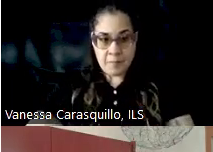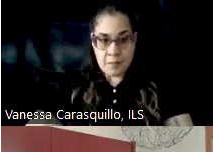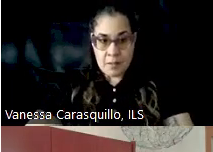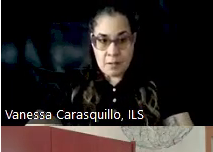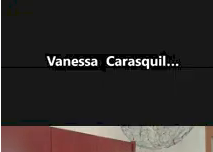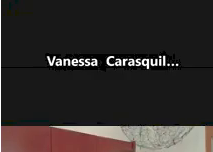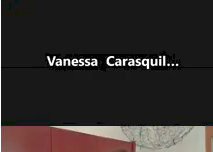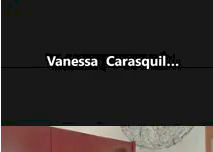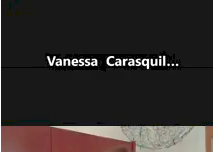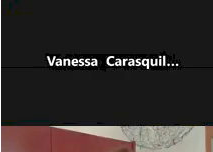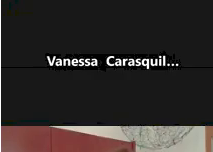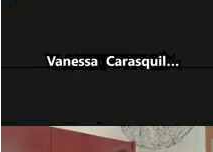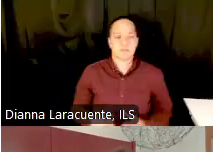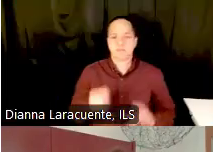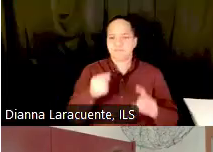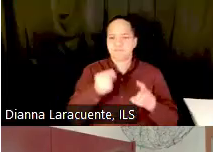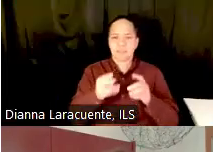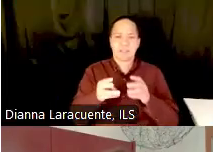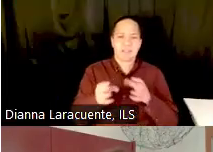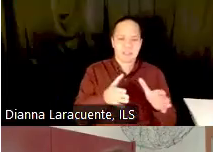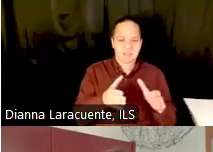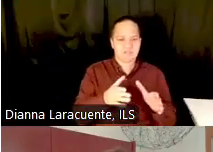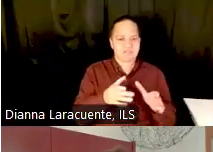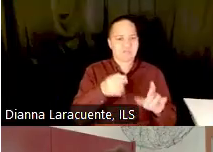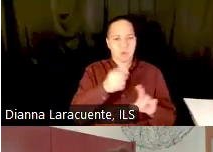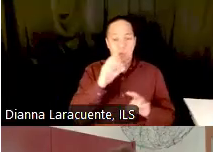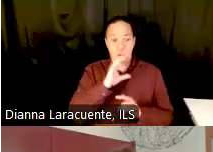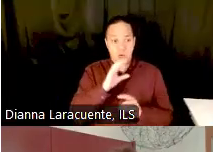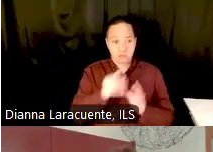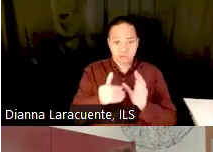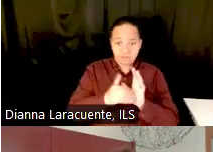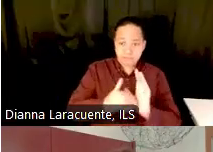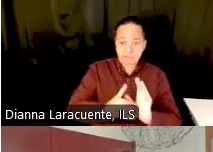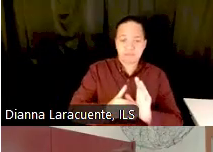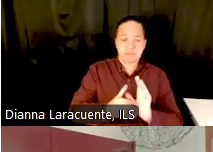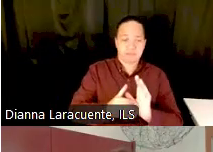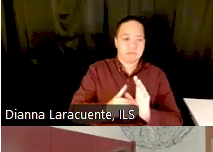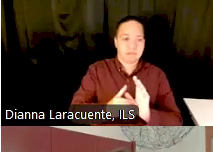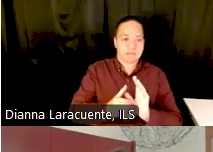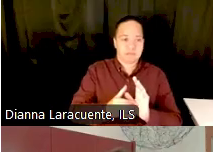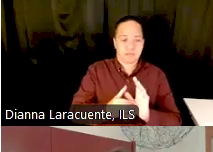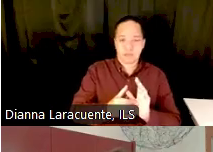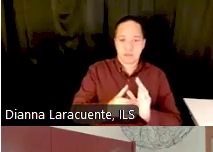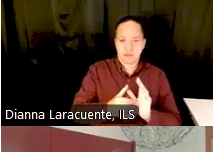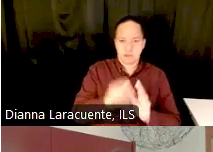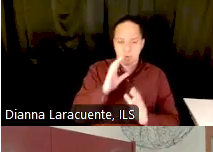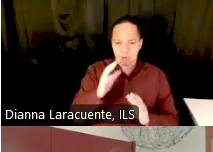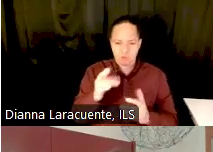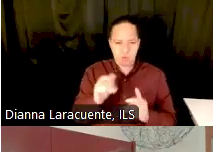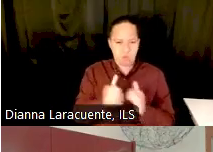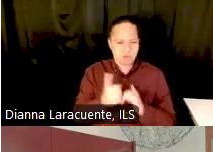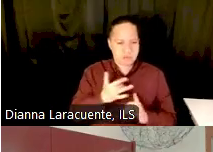¿qué buscan entonces estas estrategias? Pues repitiendo, apoyar el bienestar emocional de los estudiantes, mejorar